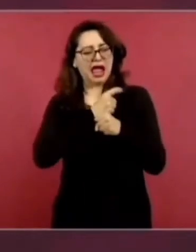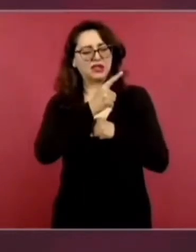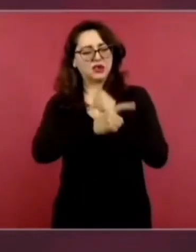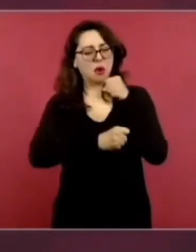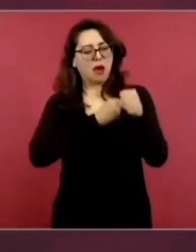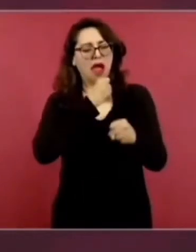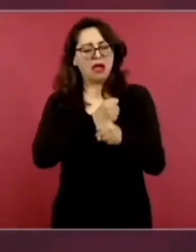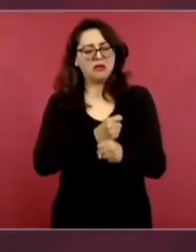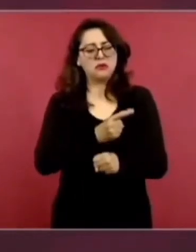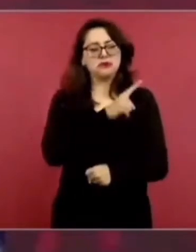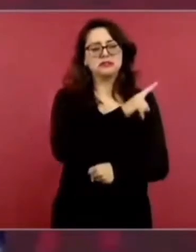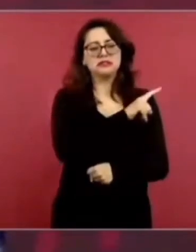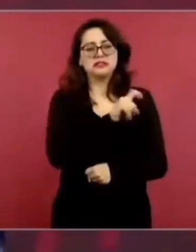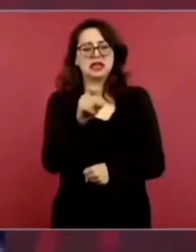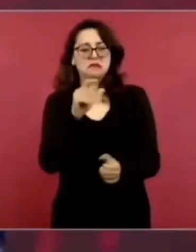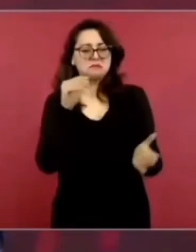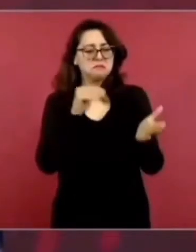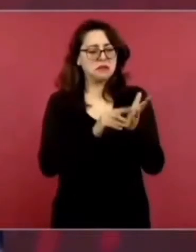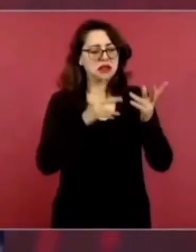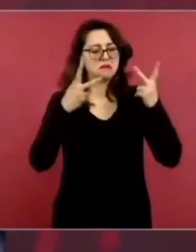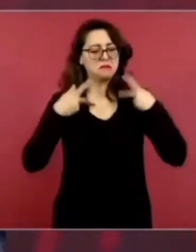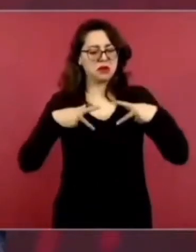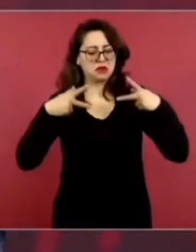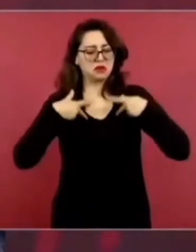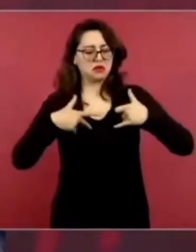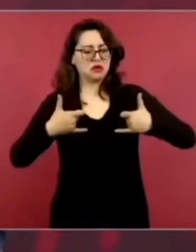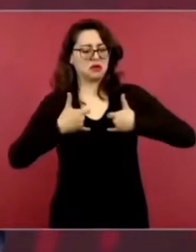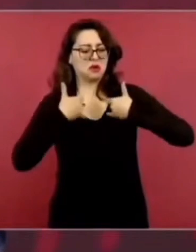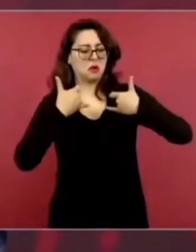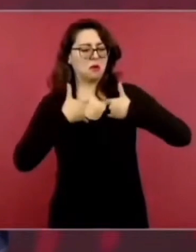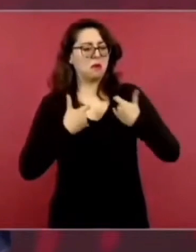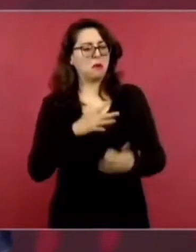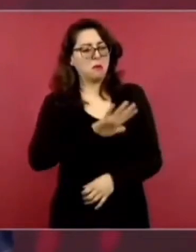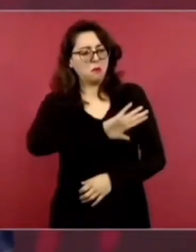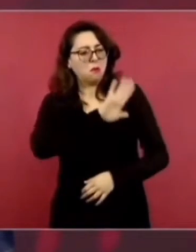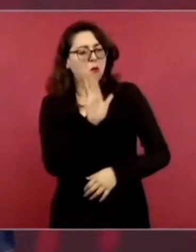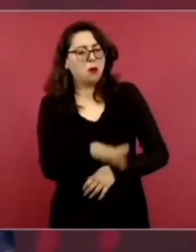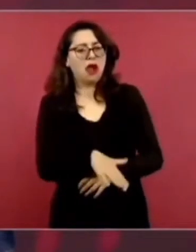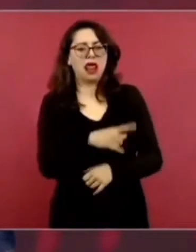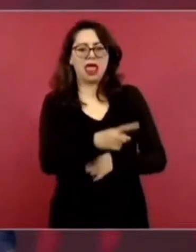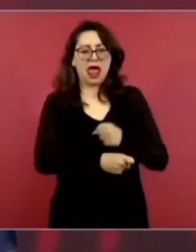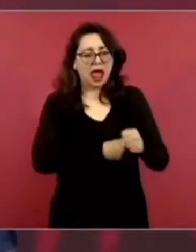100,000 muertes al año de jóvenes.